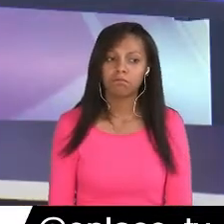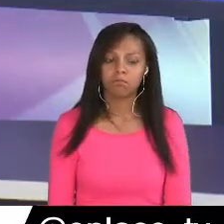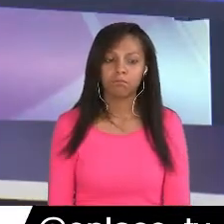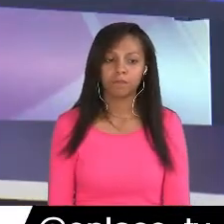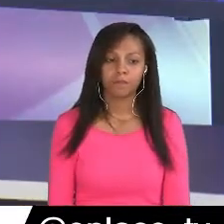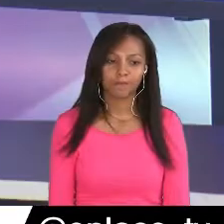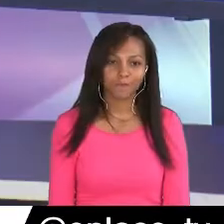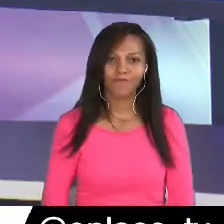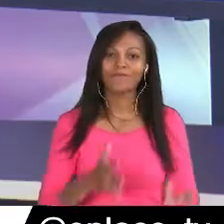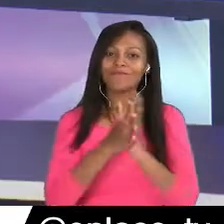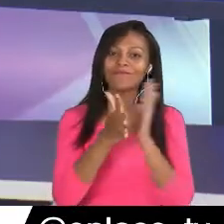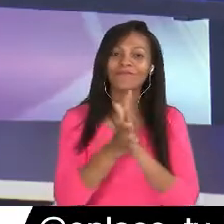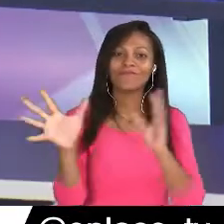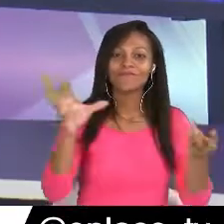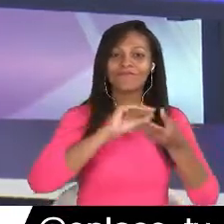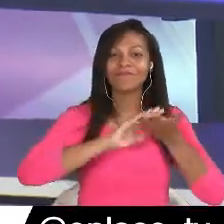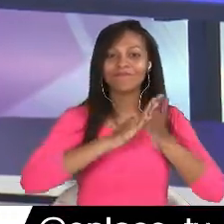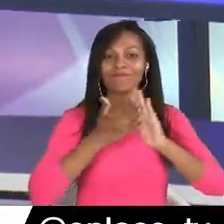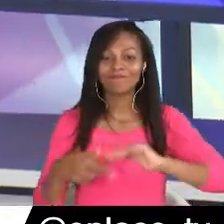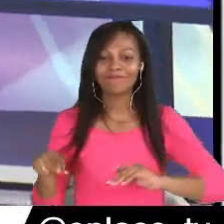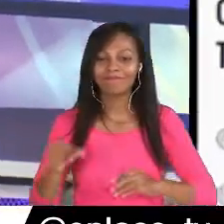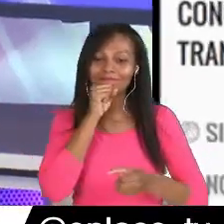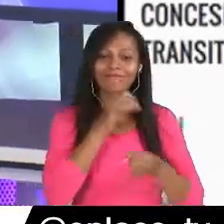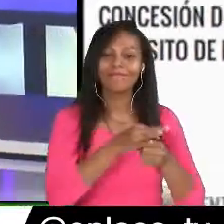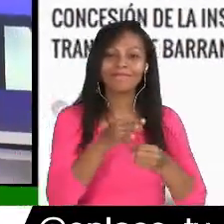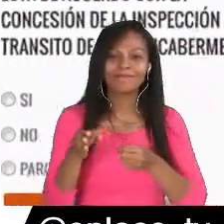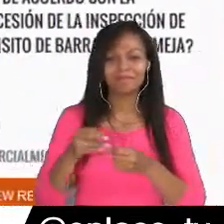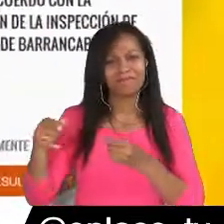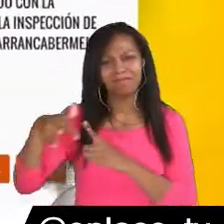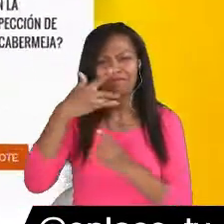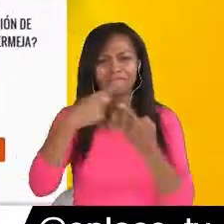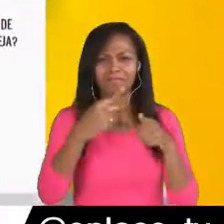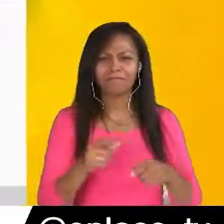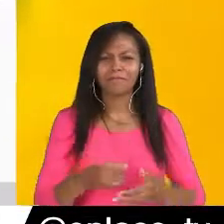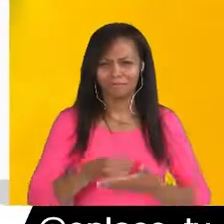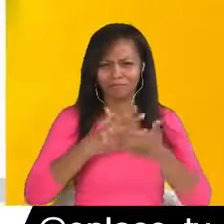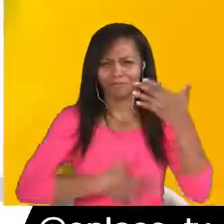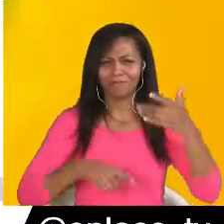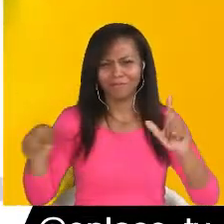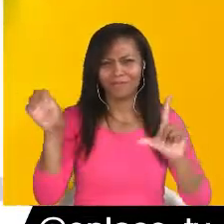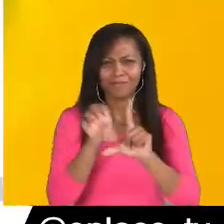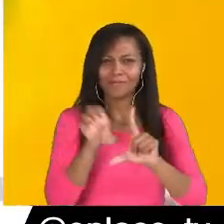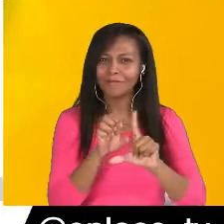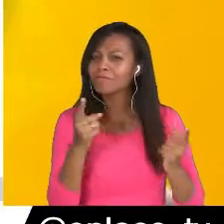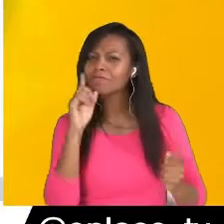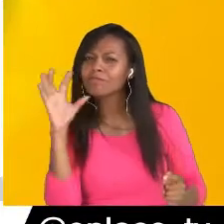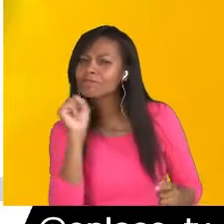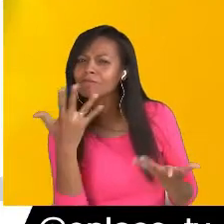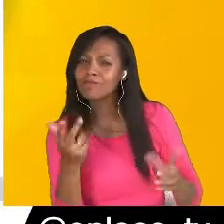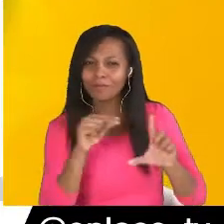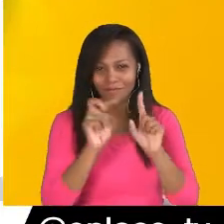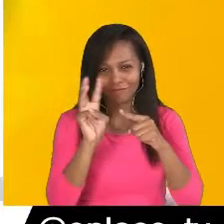Seguimos llevando a nuestra comunidad el acontecer de la ciudad y región. Esta y otras informaciones de Enlace Noticias las puede hallar en nuestra página